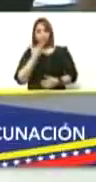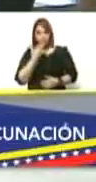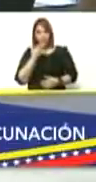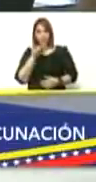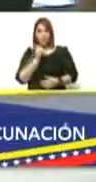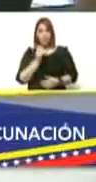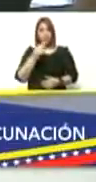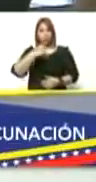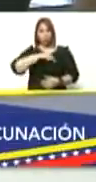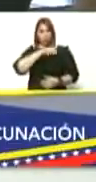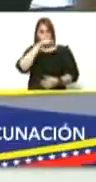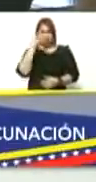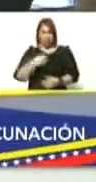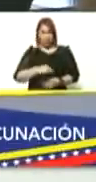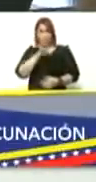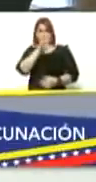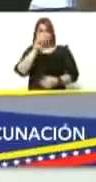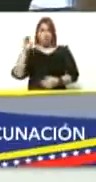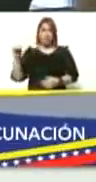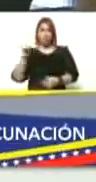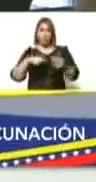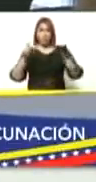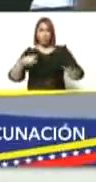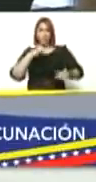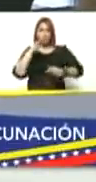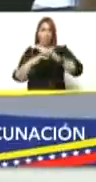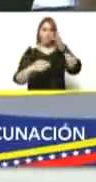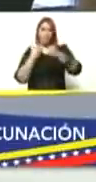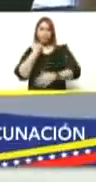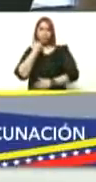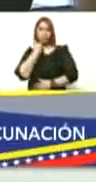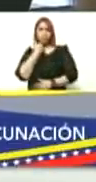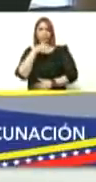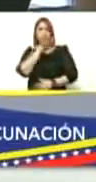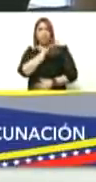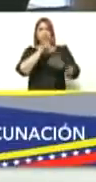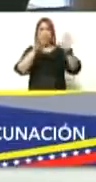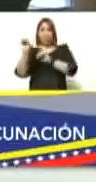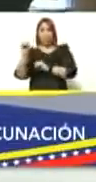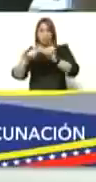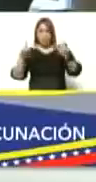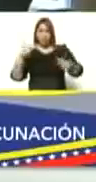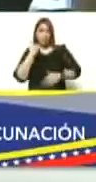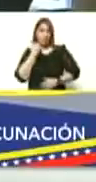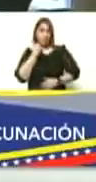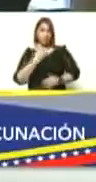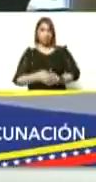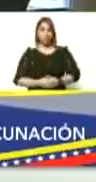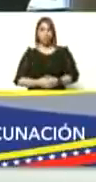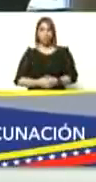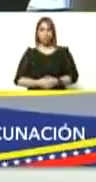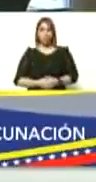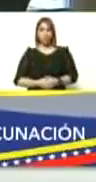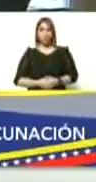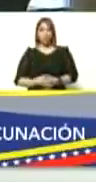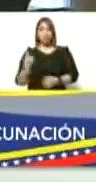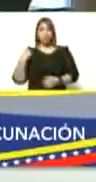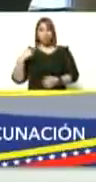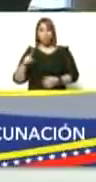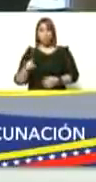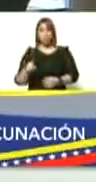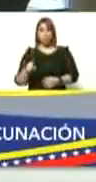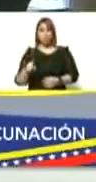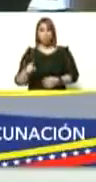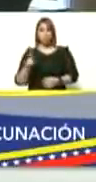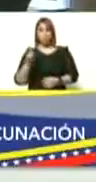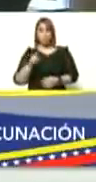estamos teniendo 500 casos a nivel nacional, 570 casos. Aquí tengo